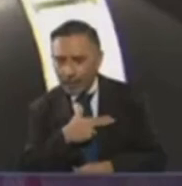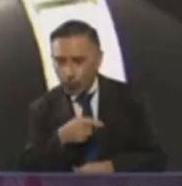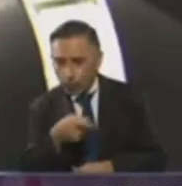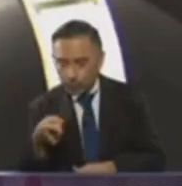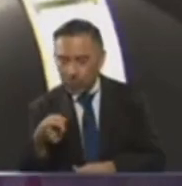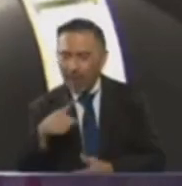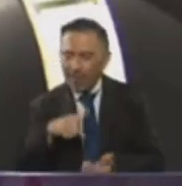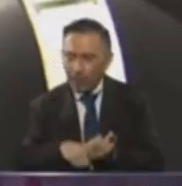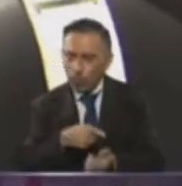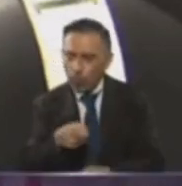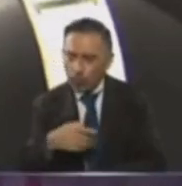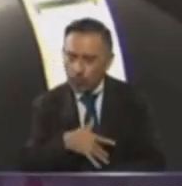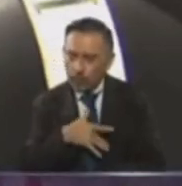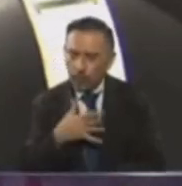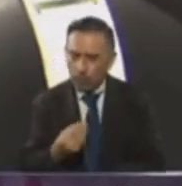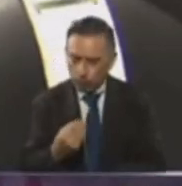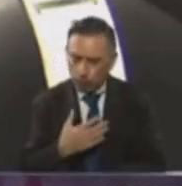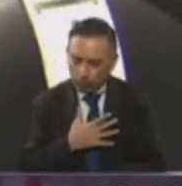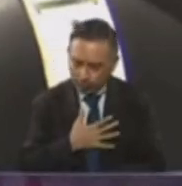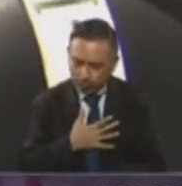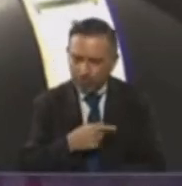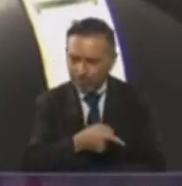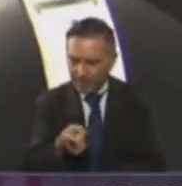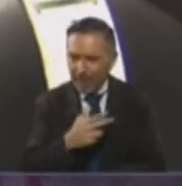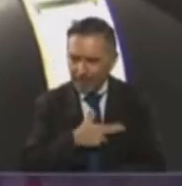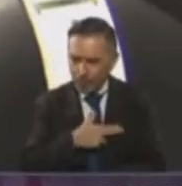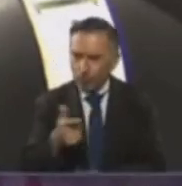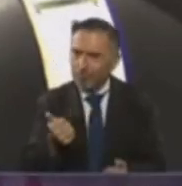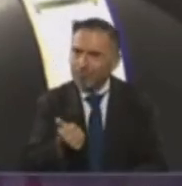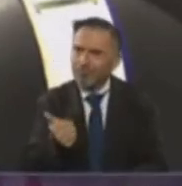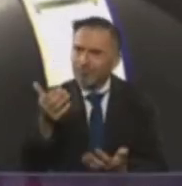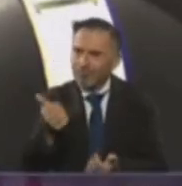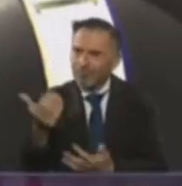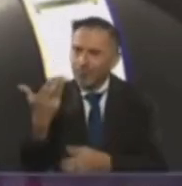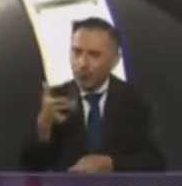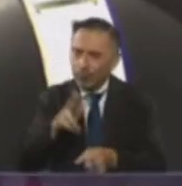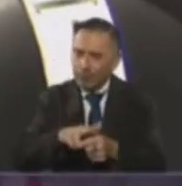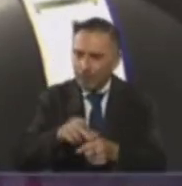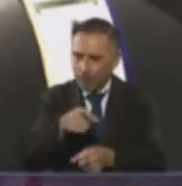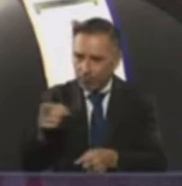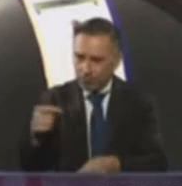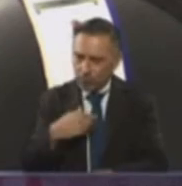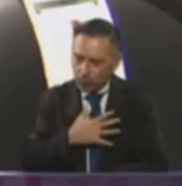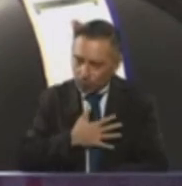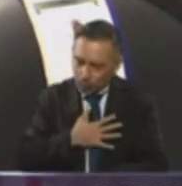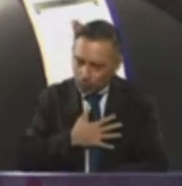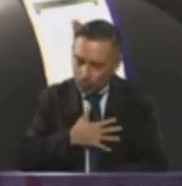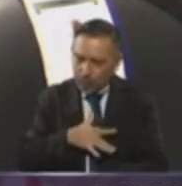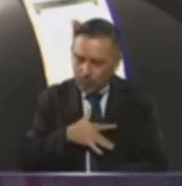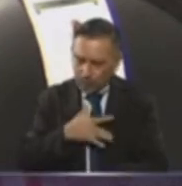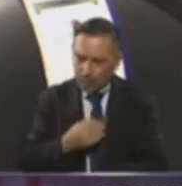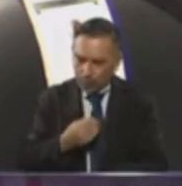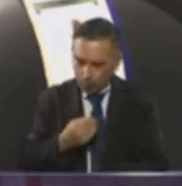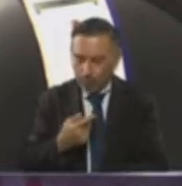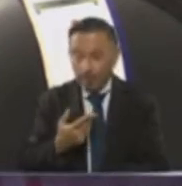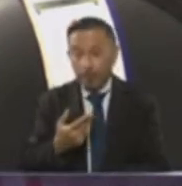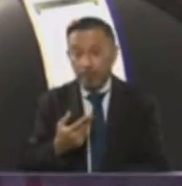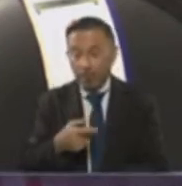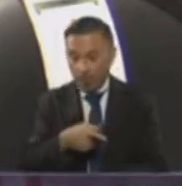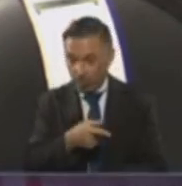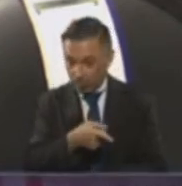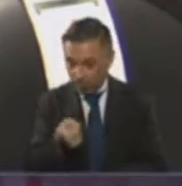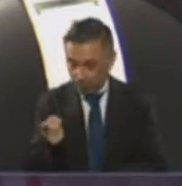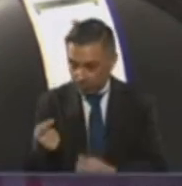están siendo atendidos en los distintos hospitales. Si se habla de que la utilización